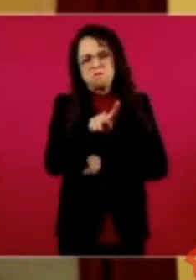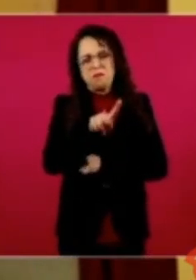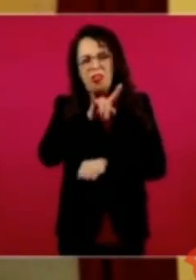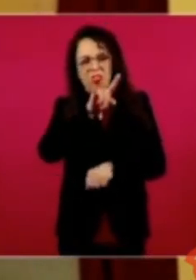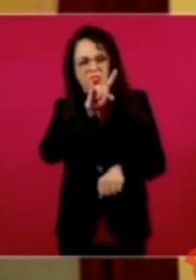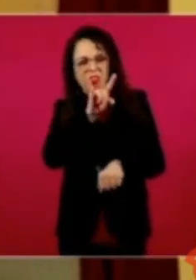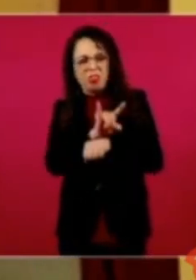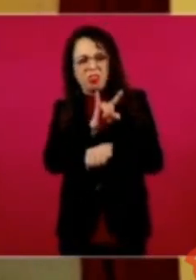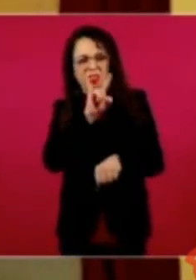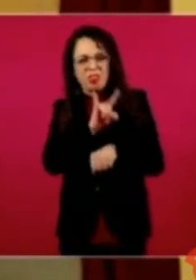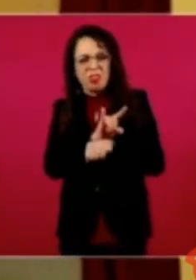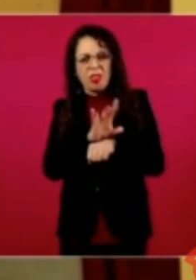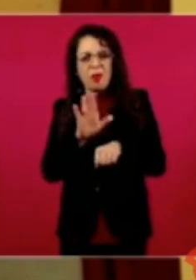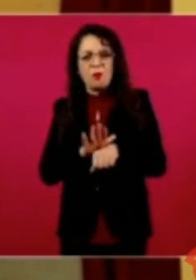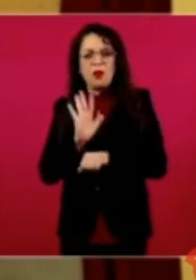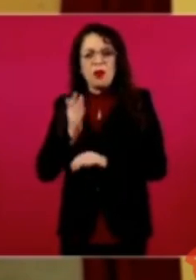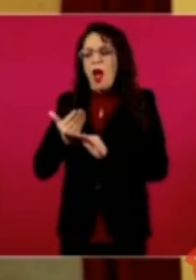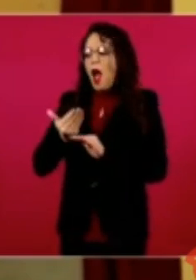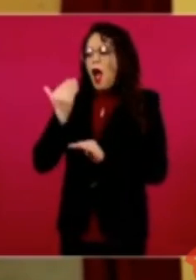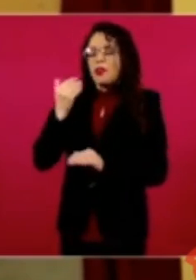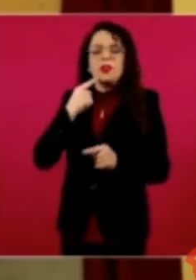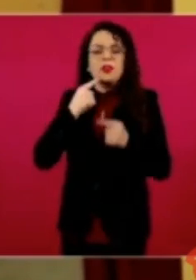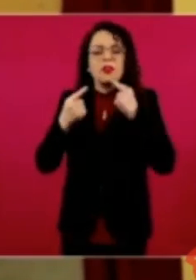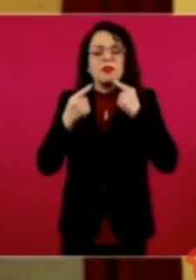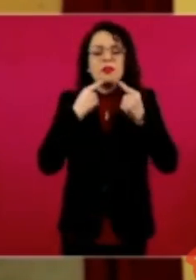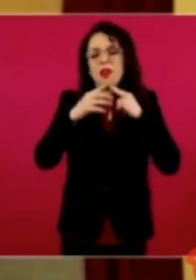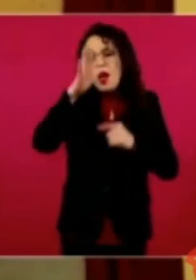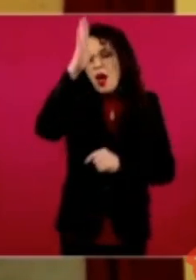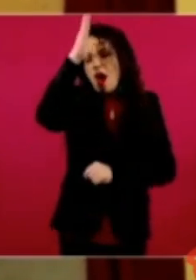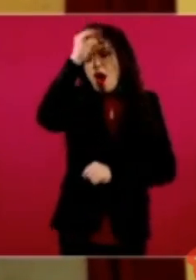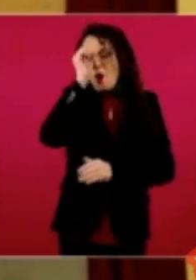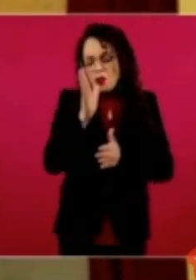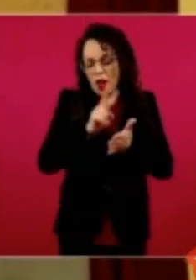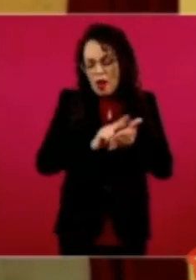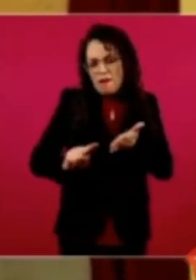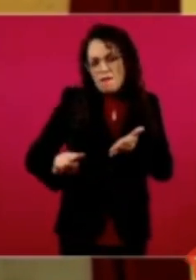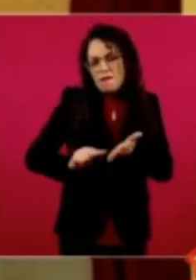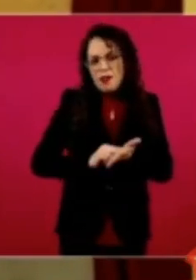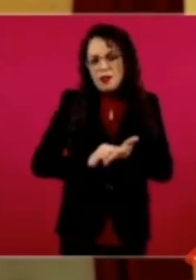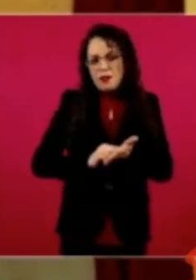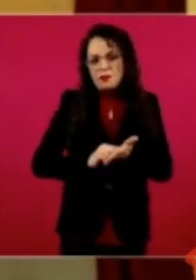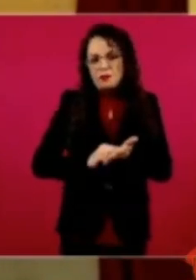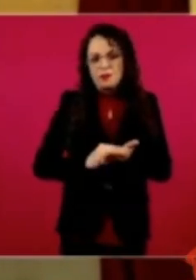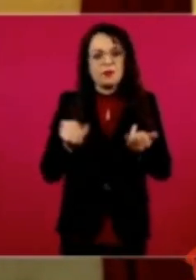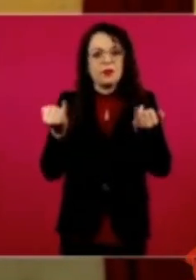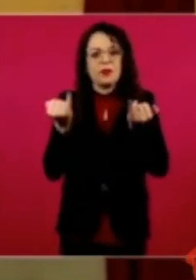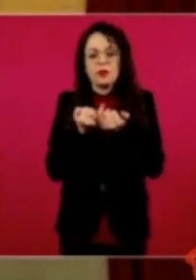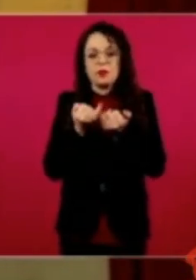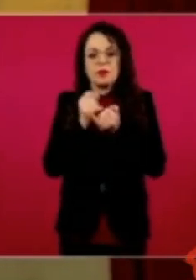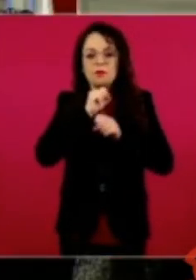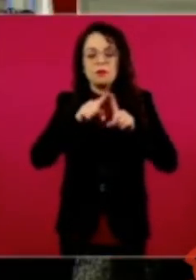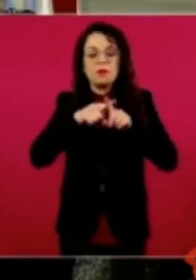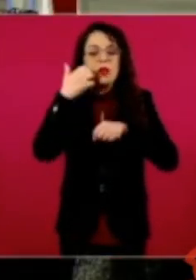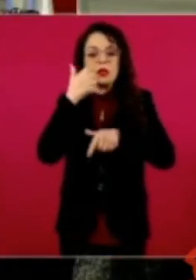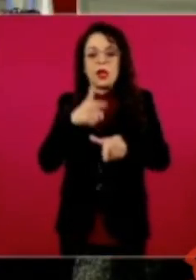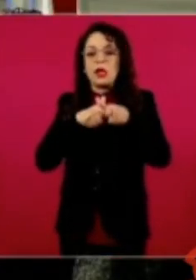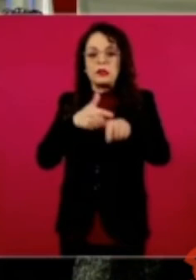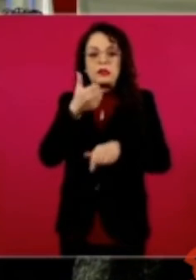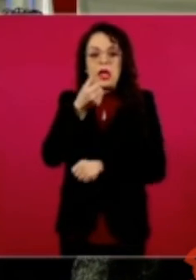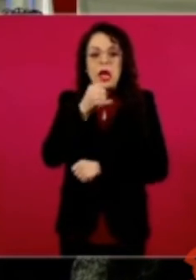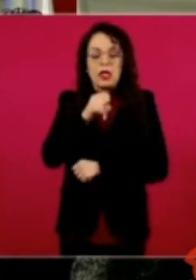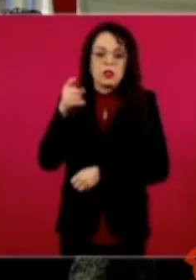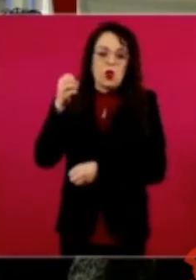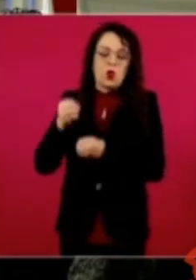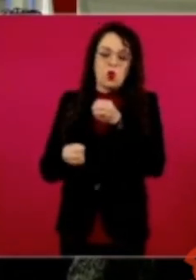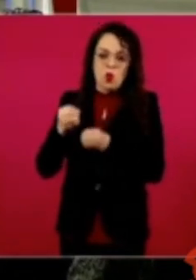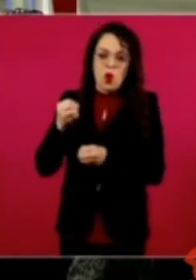así como quieren que se sigan eligiendo a los jueces y a los magistrados y a los ministros, que en la